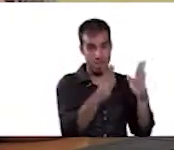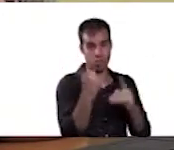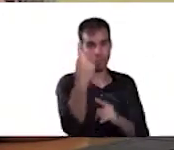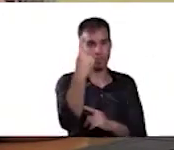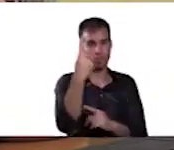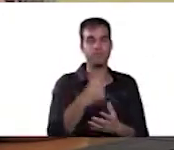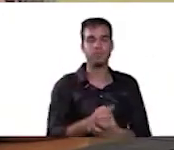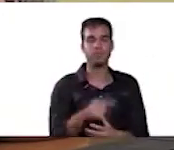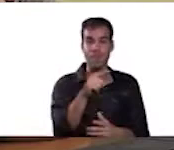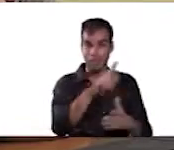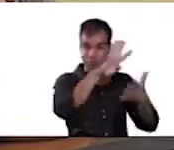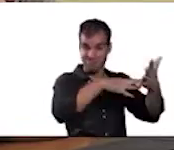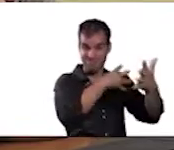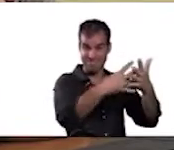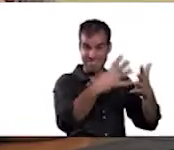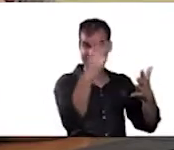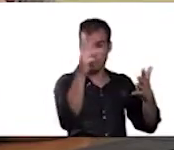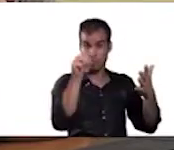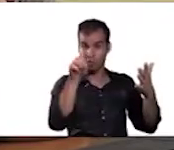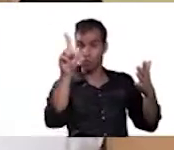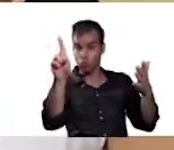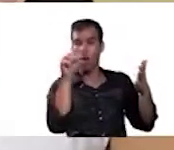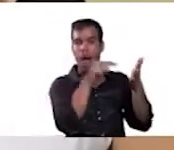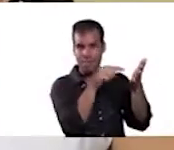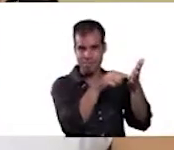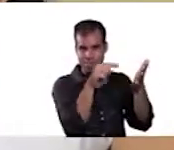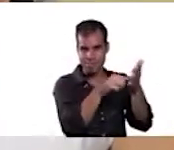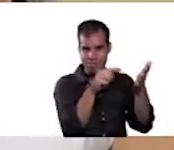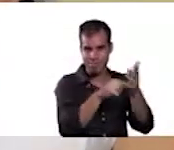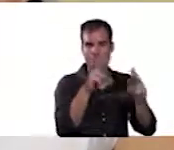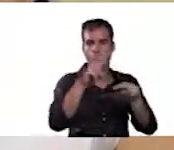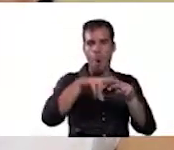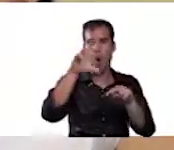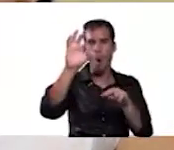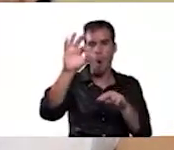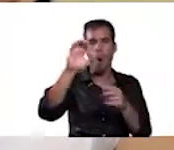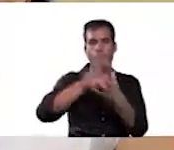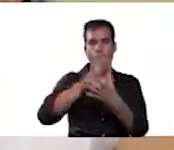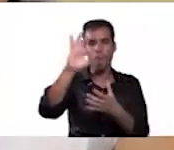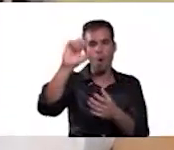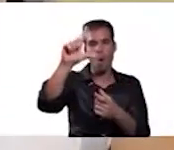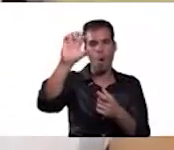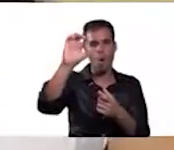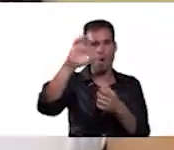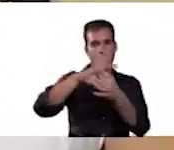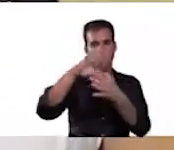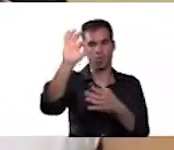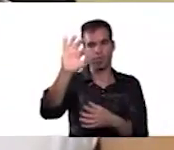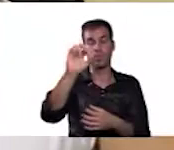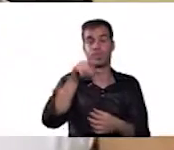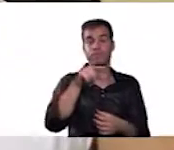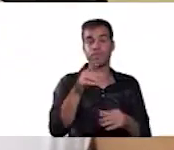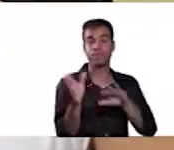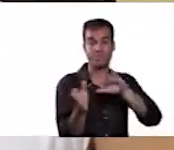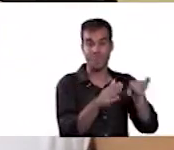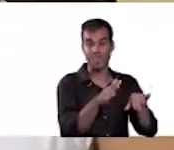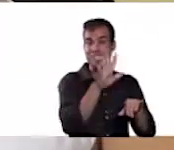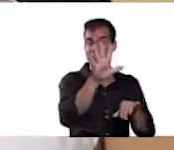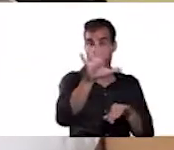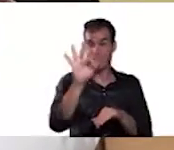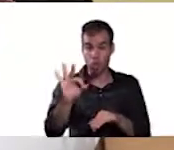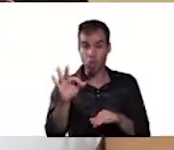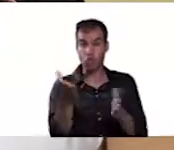a ver en la tabla 3.1 la serie homóloga. Las reglas para nombrar y formular están en la página